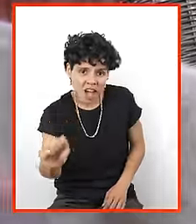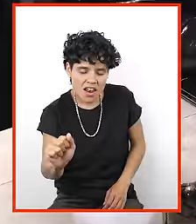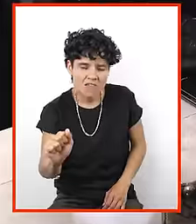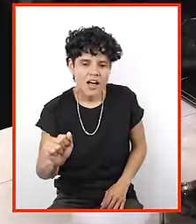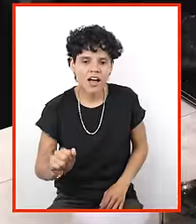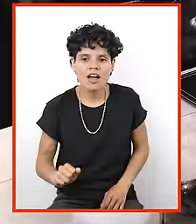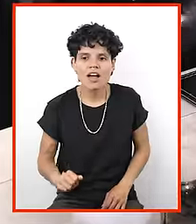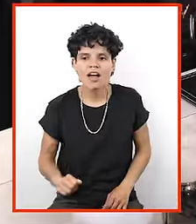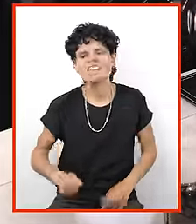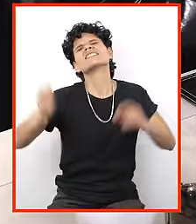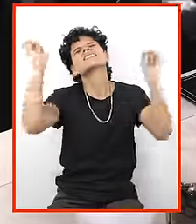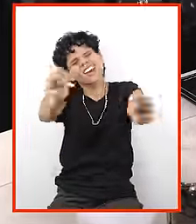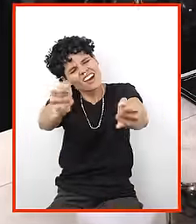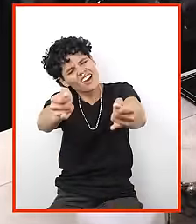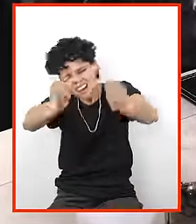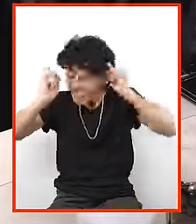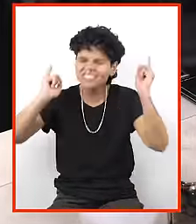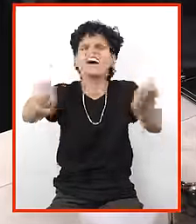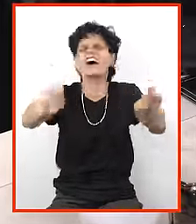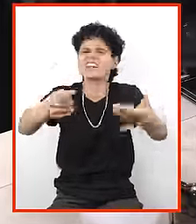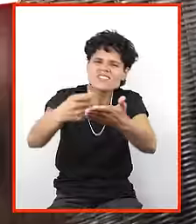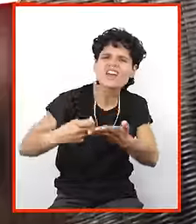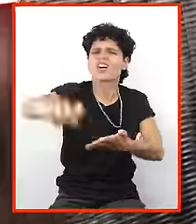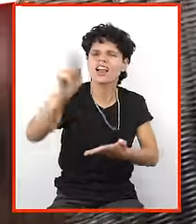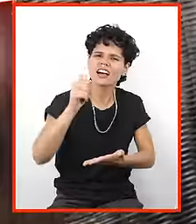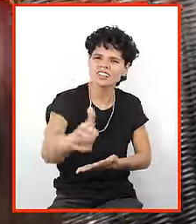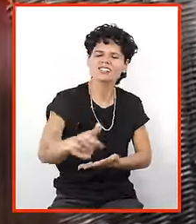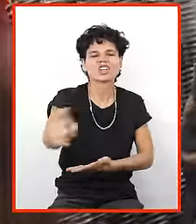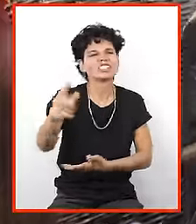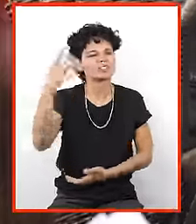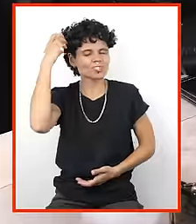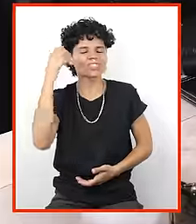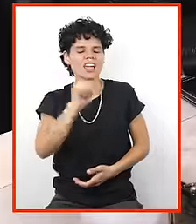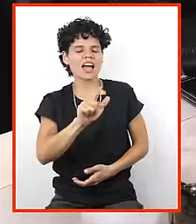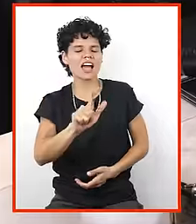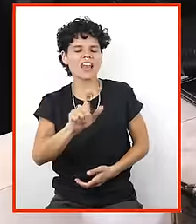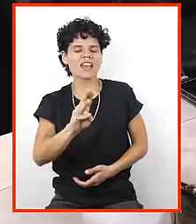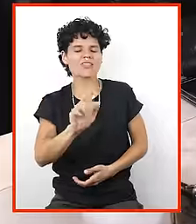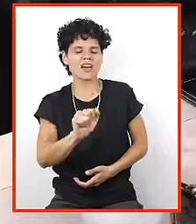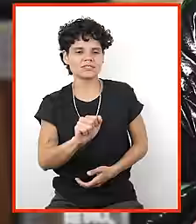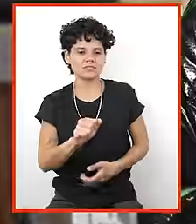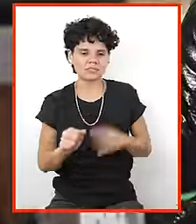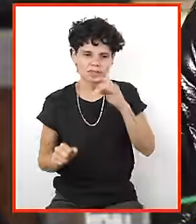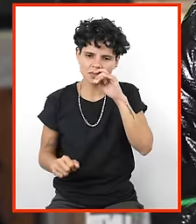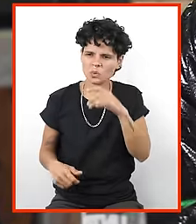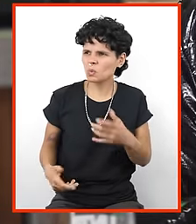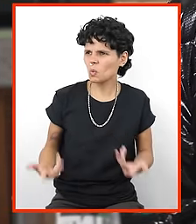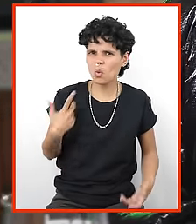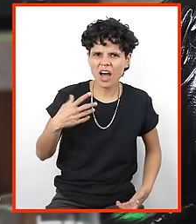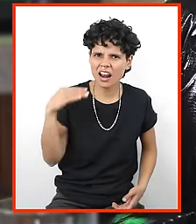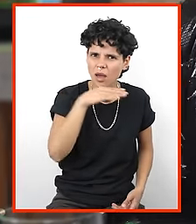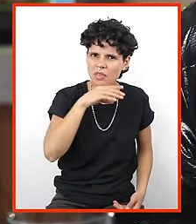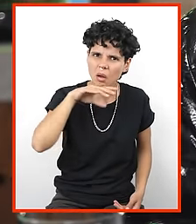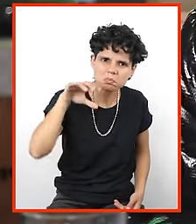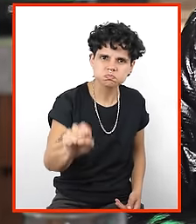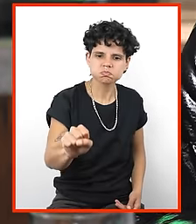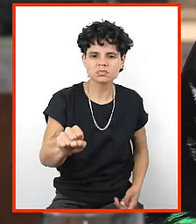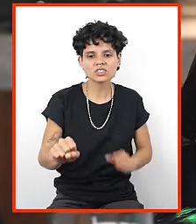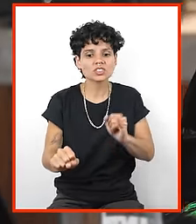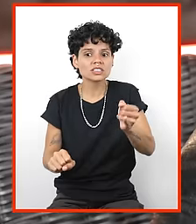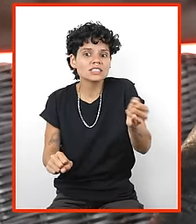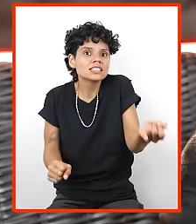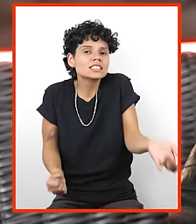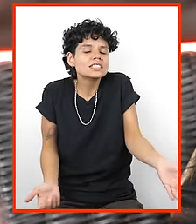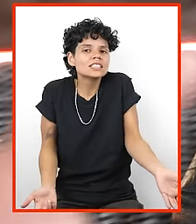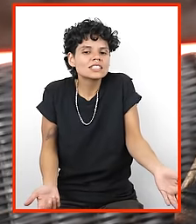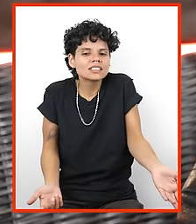Alba. ¡Está correcto! ¡Es princesa Alba! ¡Es princesa Alba! Oye, pero adivinaste al toque. ¿Cómo? Sí, po.